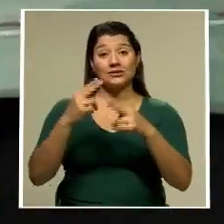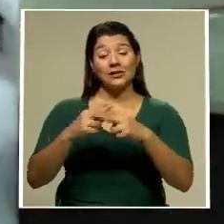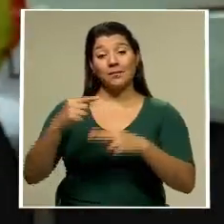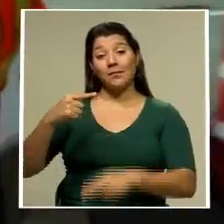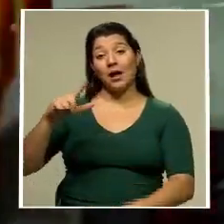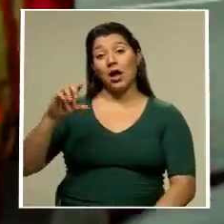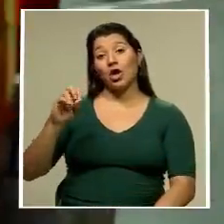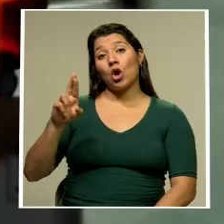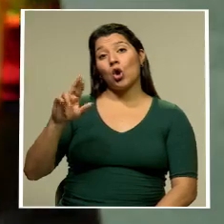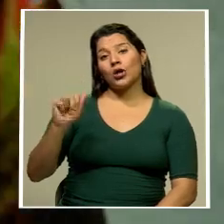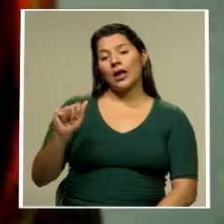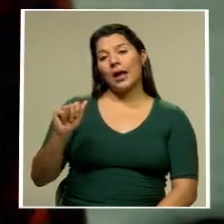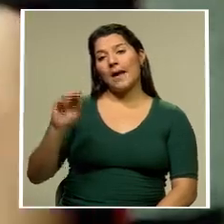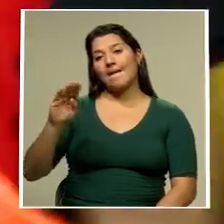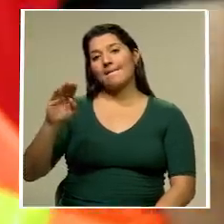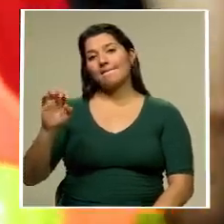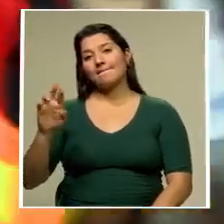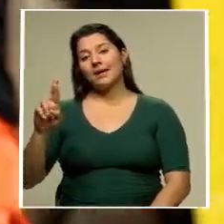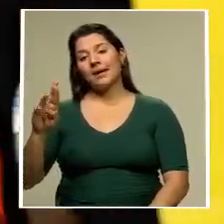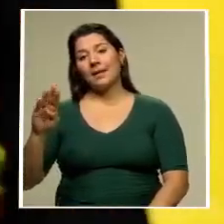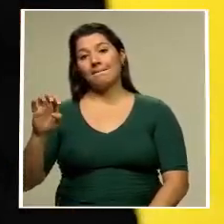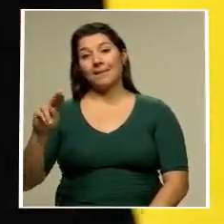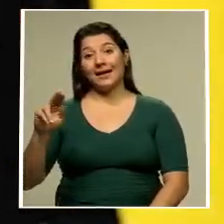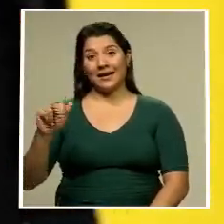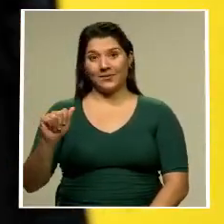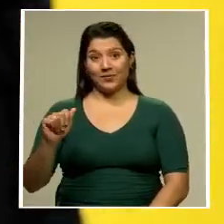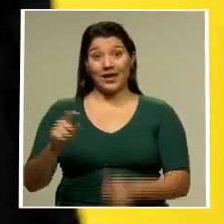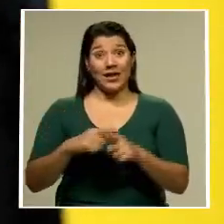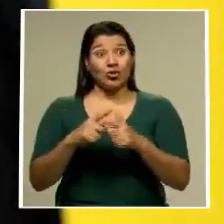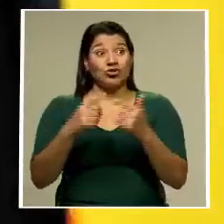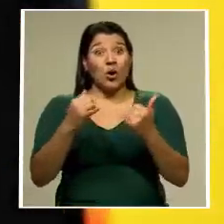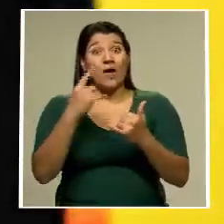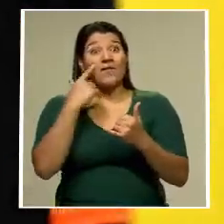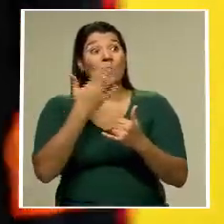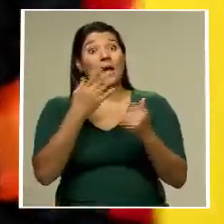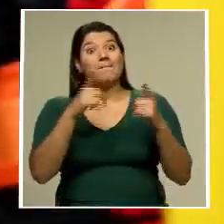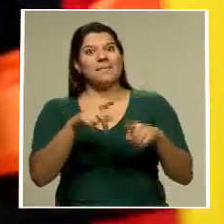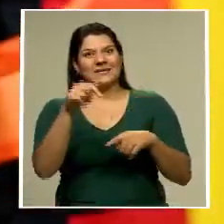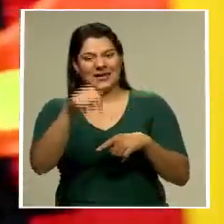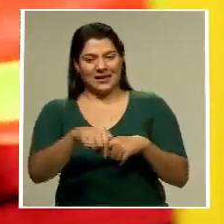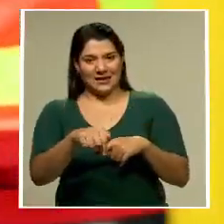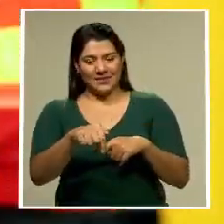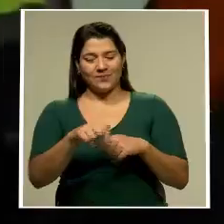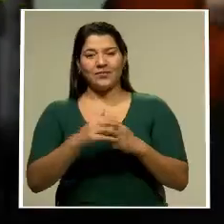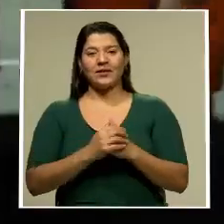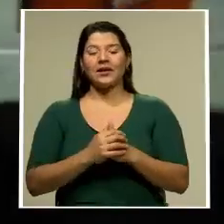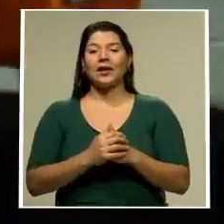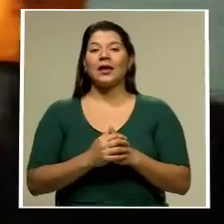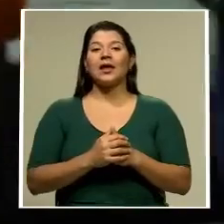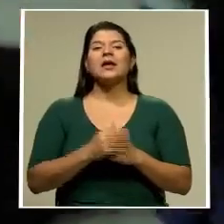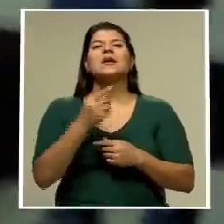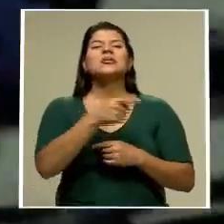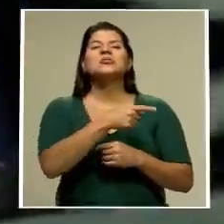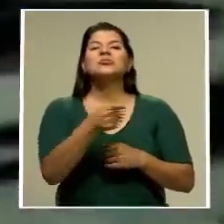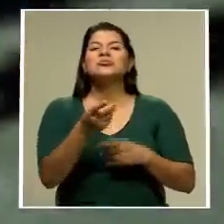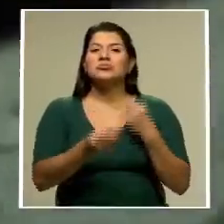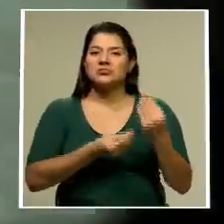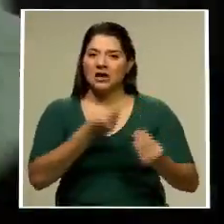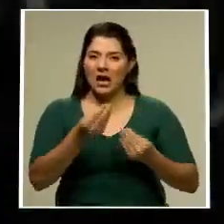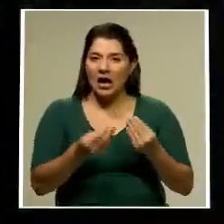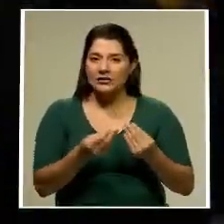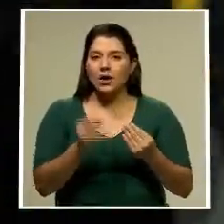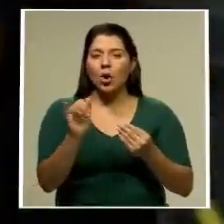Verbena. En estos momentos vamos a apreciar un poco lo que está ocurriendo acá en base 2. Prácticamente lo que están haciendo son